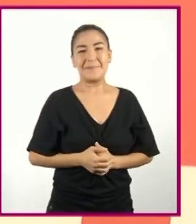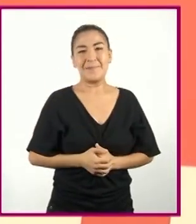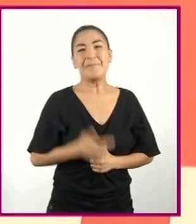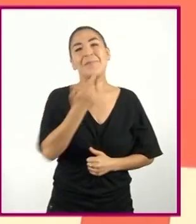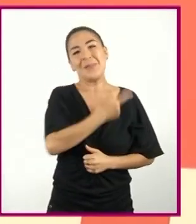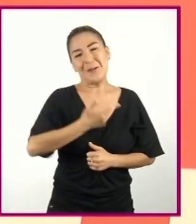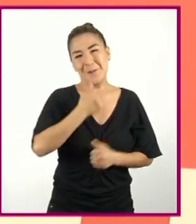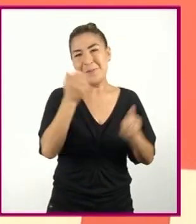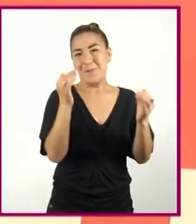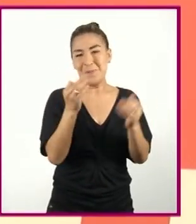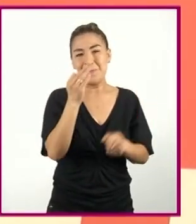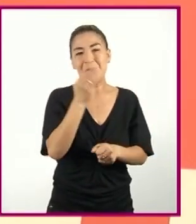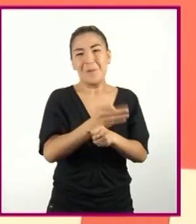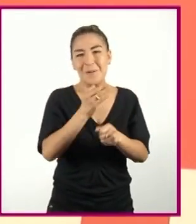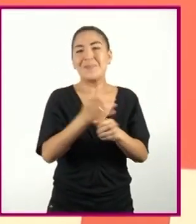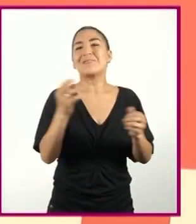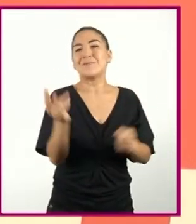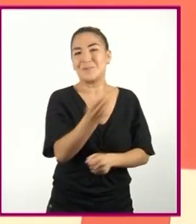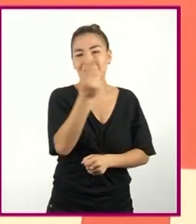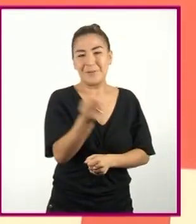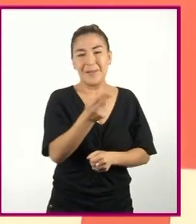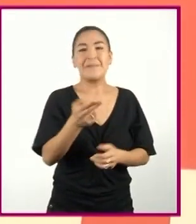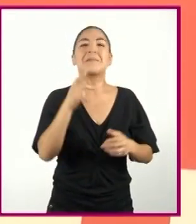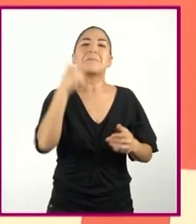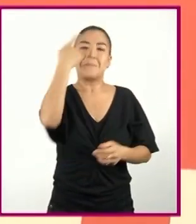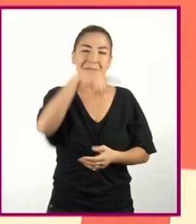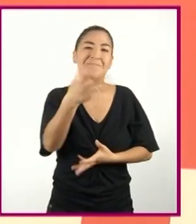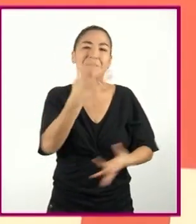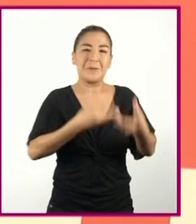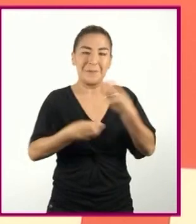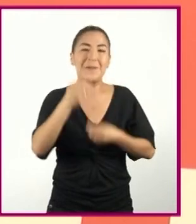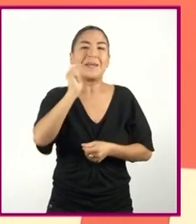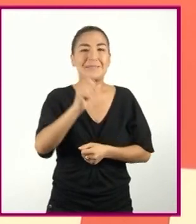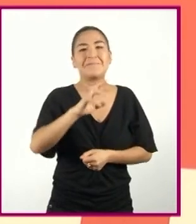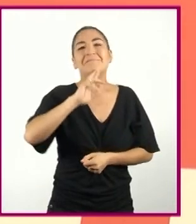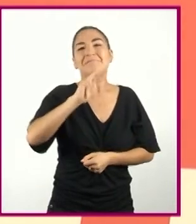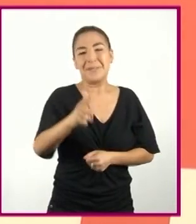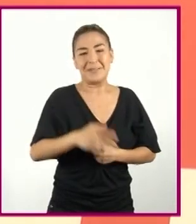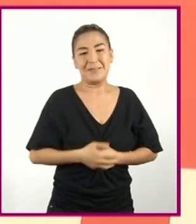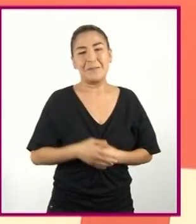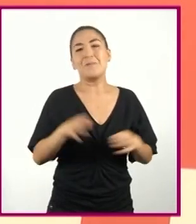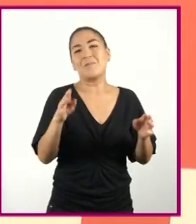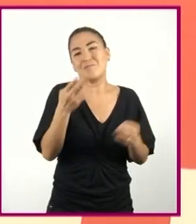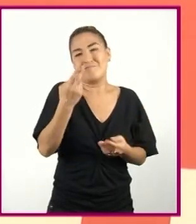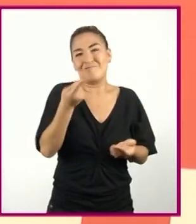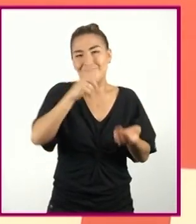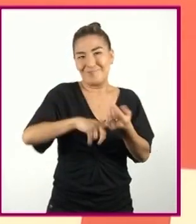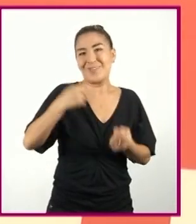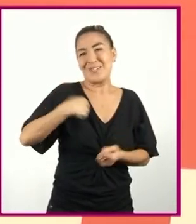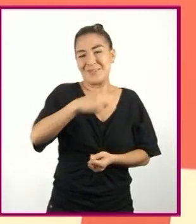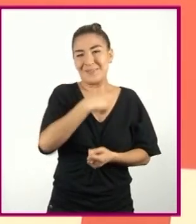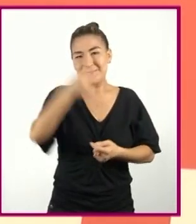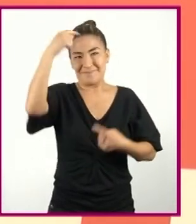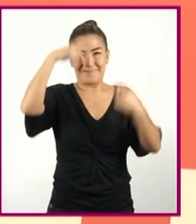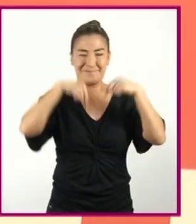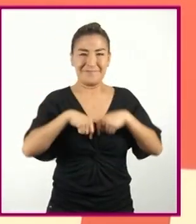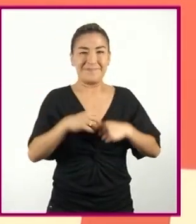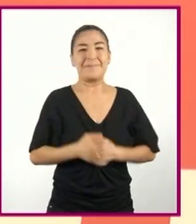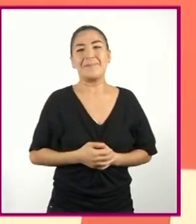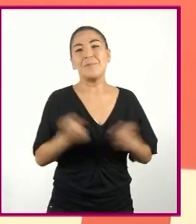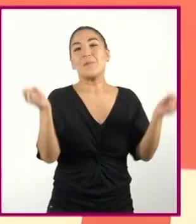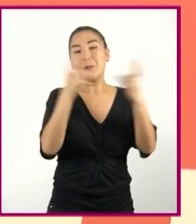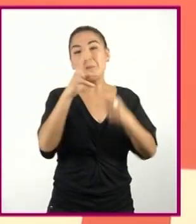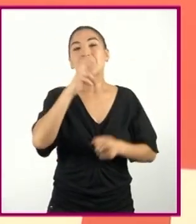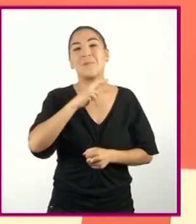Es un gusto estar con todos ustedes y compartir lo mejor que tenemos dentro. Nos vemos